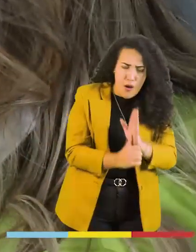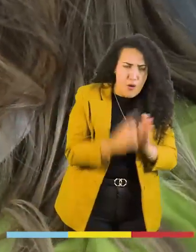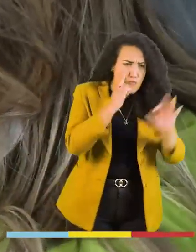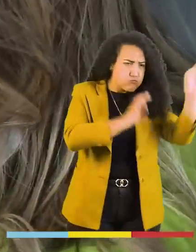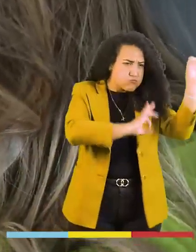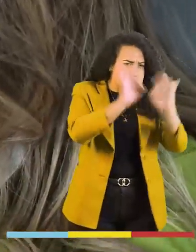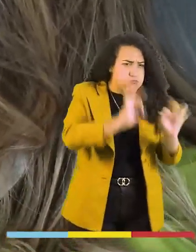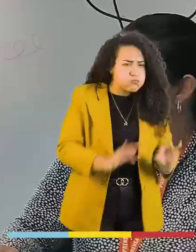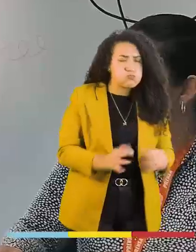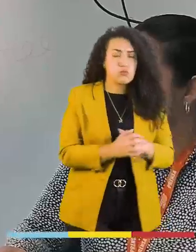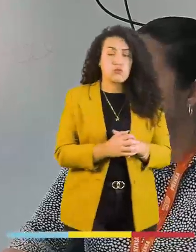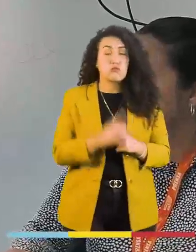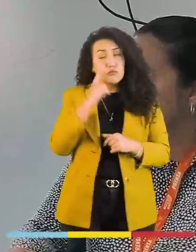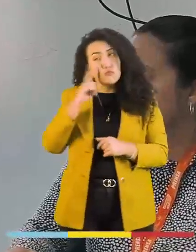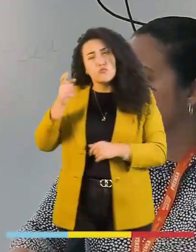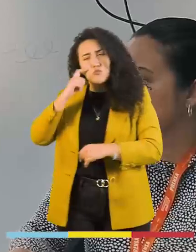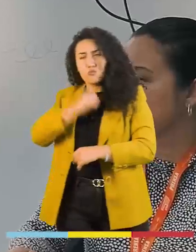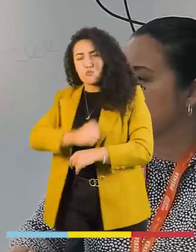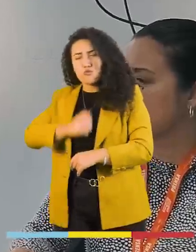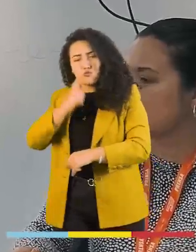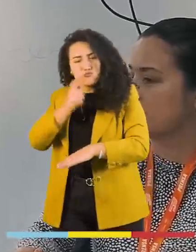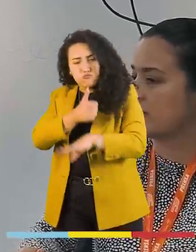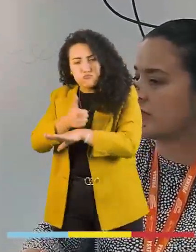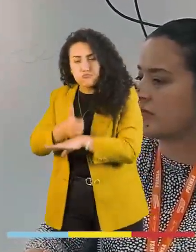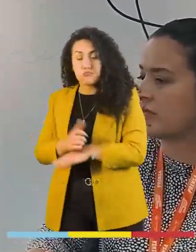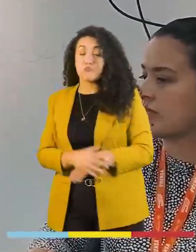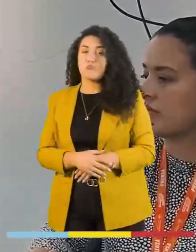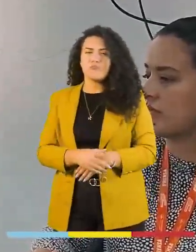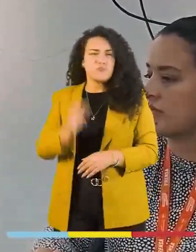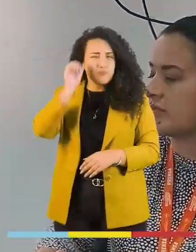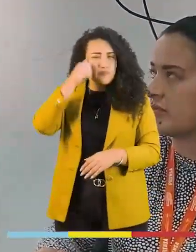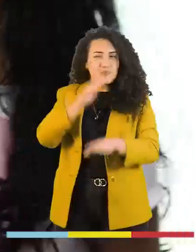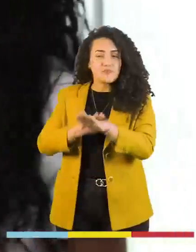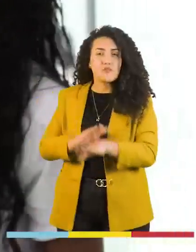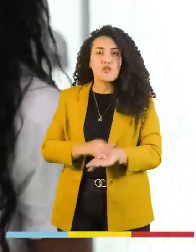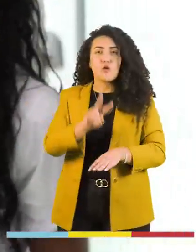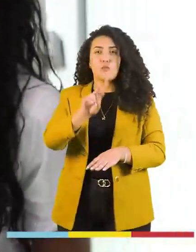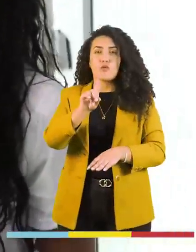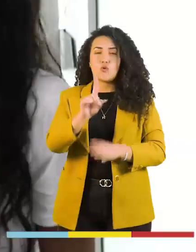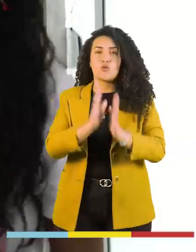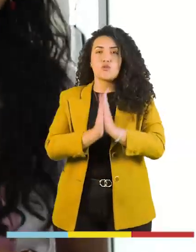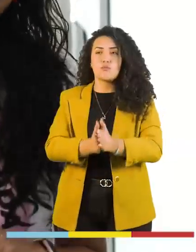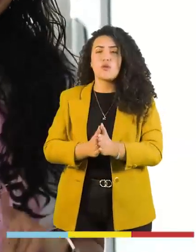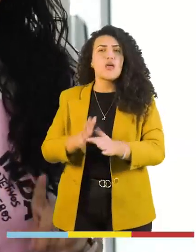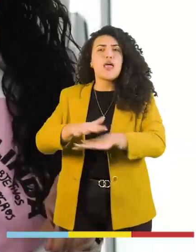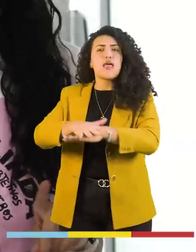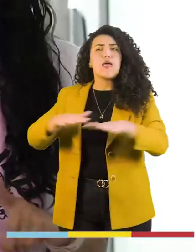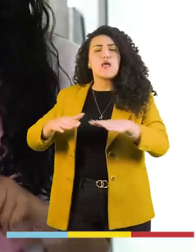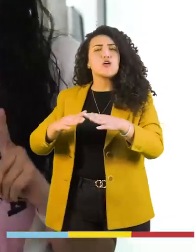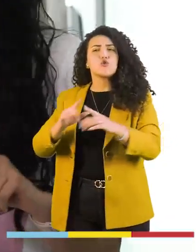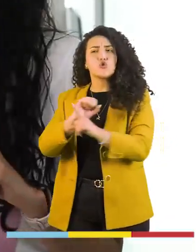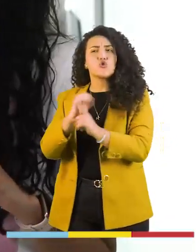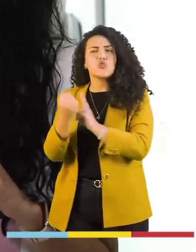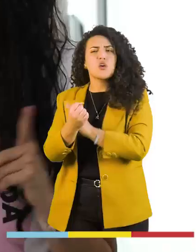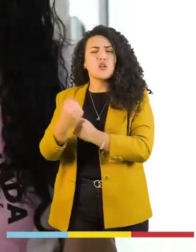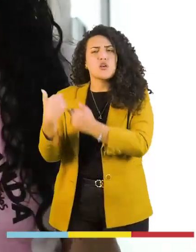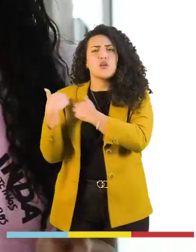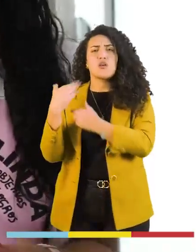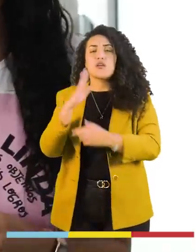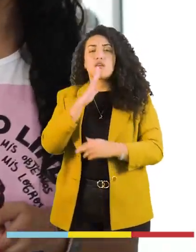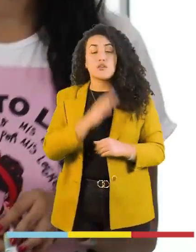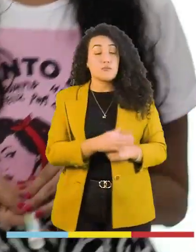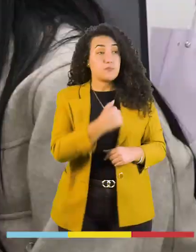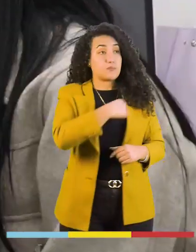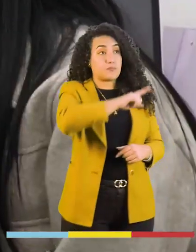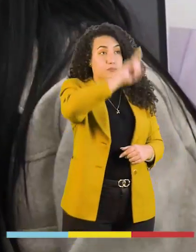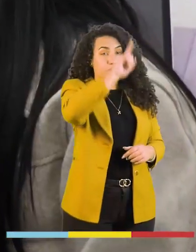protocolo, el equipo de protocolo súper pendiente de lo que vamos a hacer. Entonces, acuérdense, 21 de diciembre, ¿quién está de redes? Yo. Listo, ¿qué podemos hacer